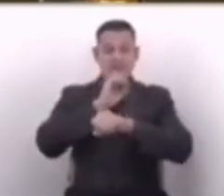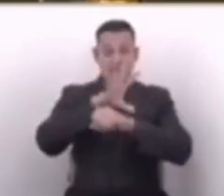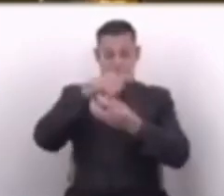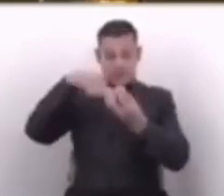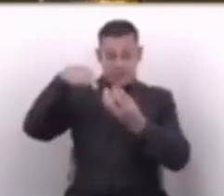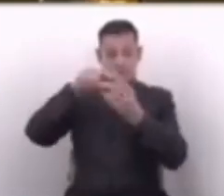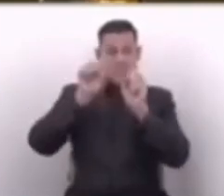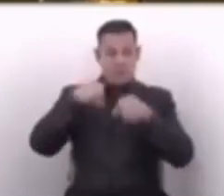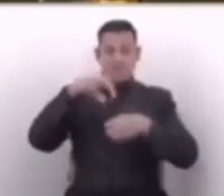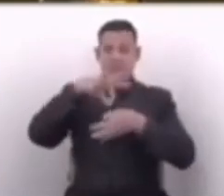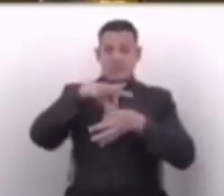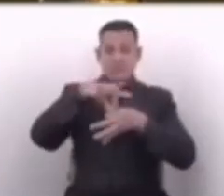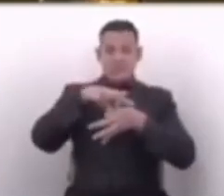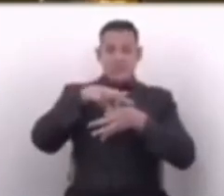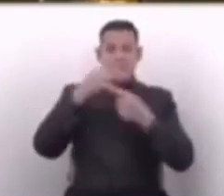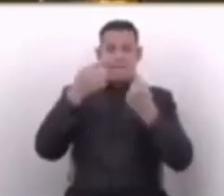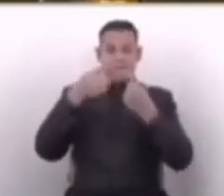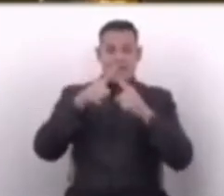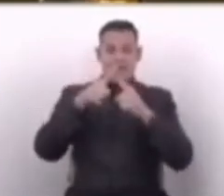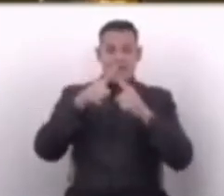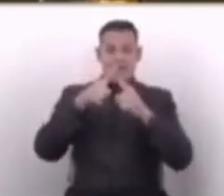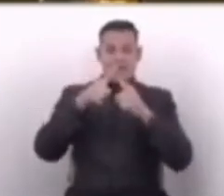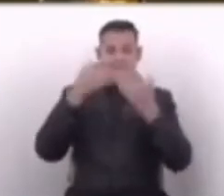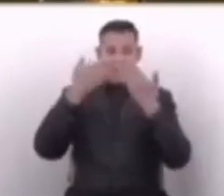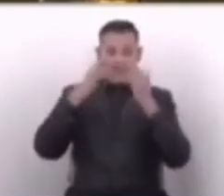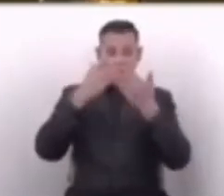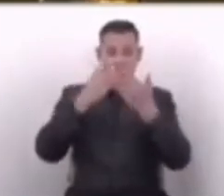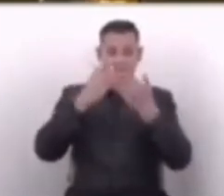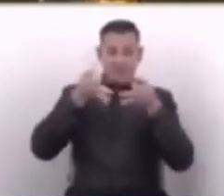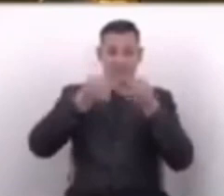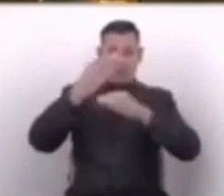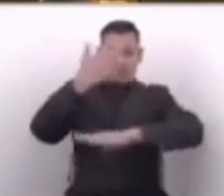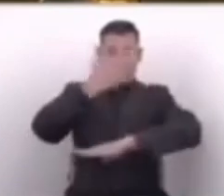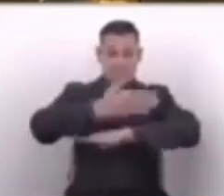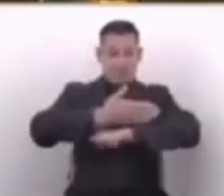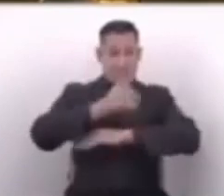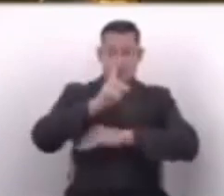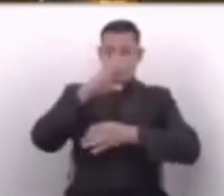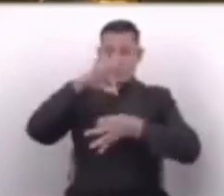que ustedes podían votar, pero les pusieron miles de trampas para que no votaran.